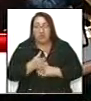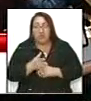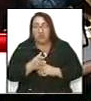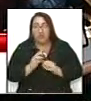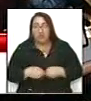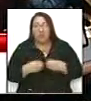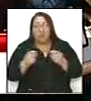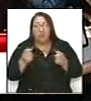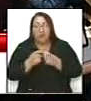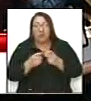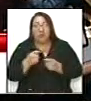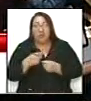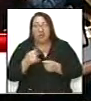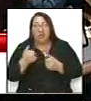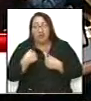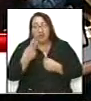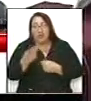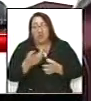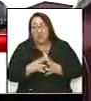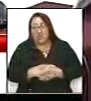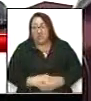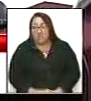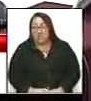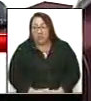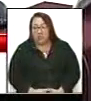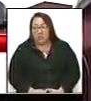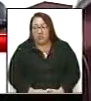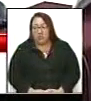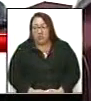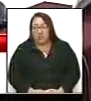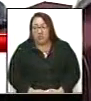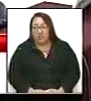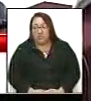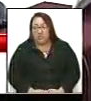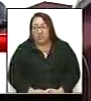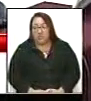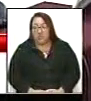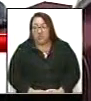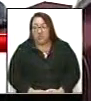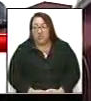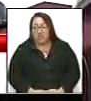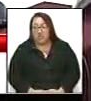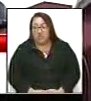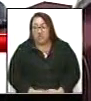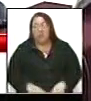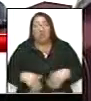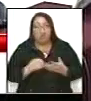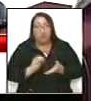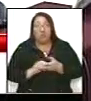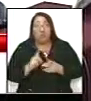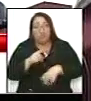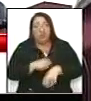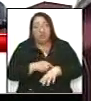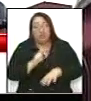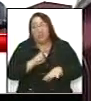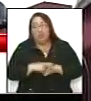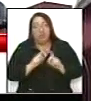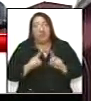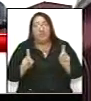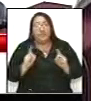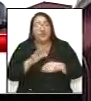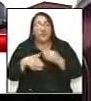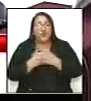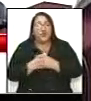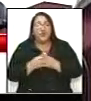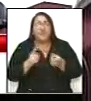entregada por la congresista Glavi y la mía la segunda, por favor, para que ella después pueda intervenir. En el sentido de decir que puede establecerse en plazo distinto en función